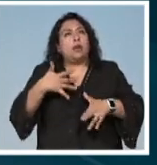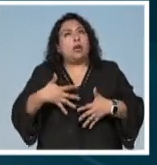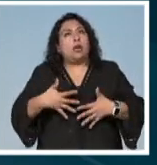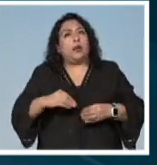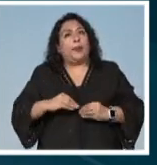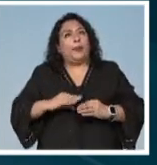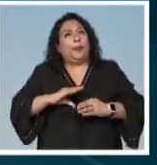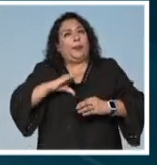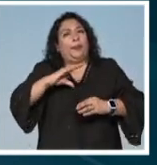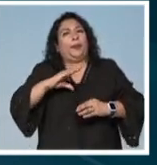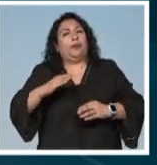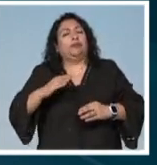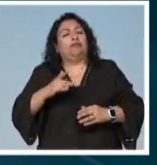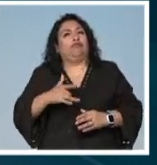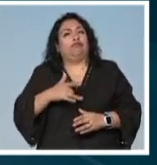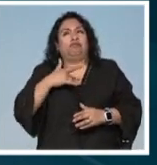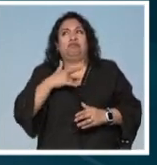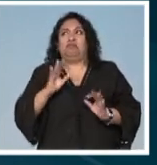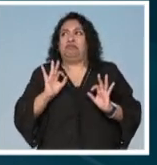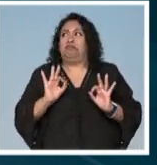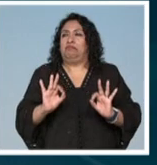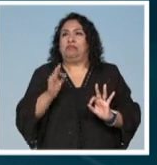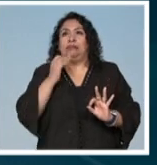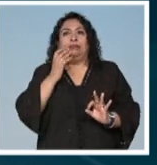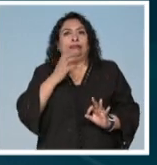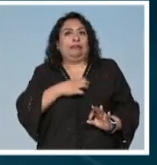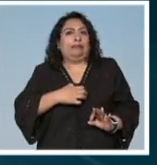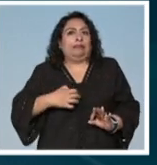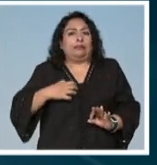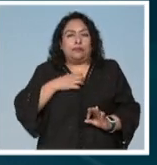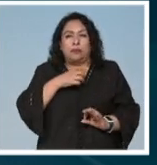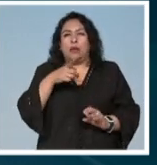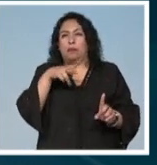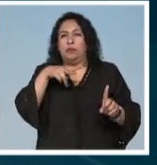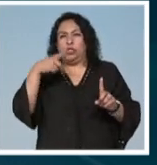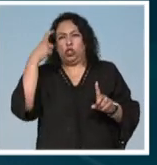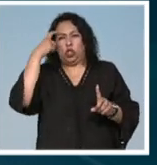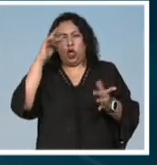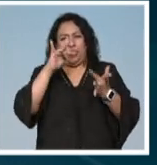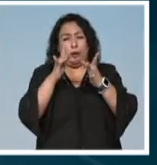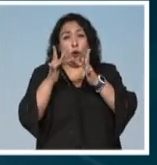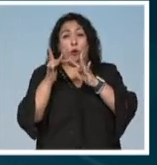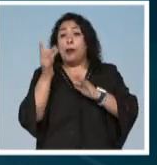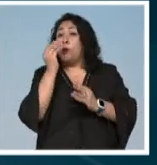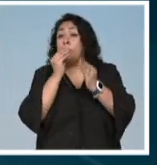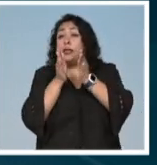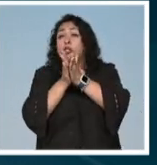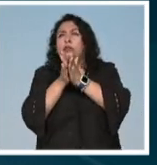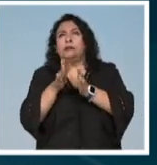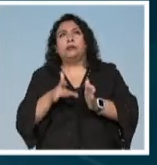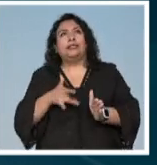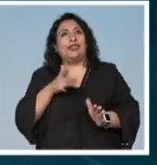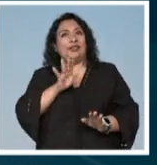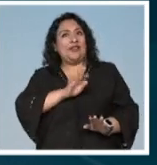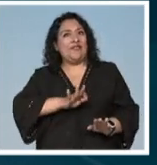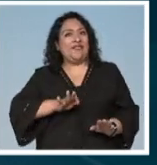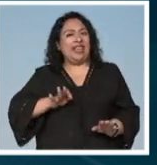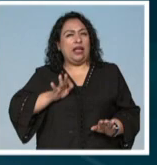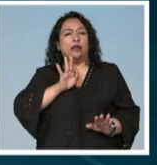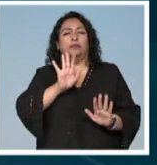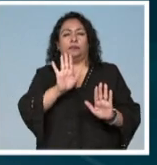de ánimo que promueve sentimientos de bienestar y euforia. Desde el punto de vista neuronal, este alimento puede hacerte sentir más feliz.